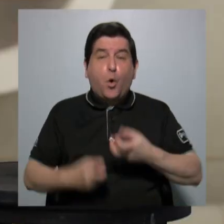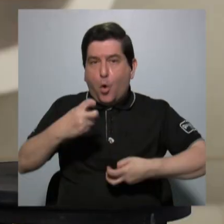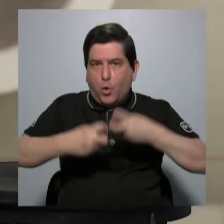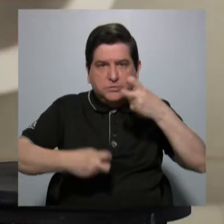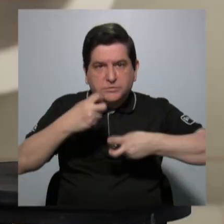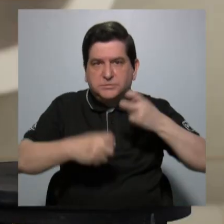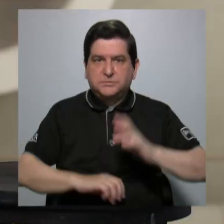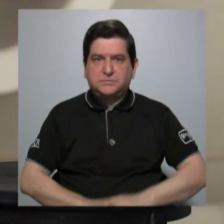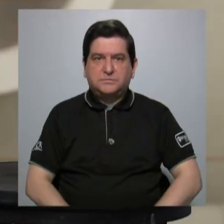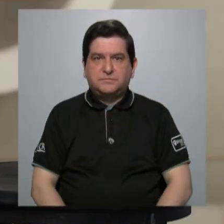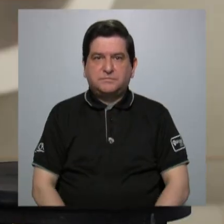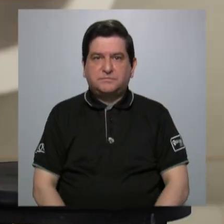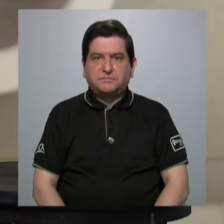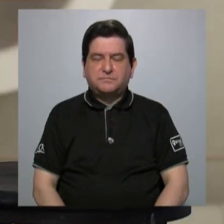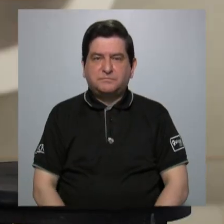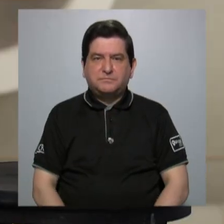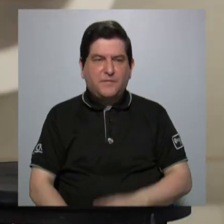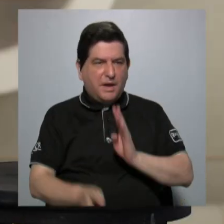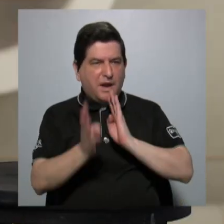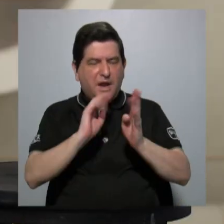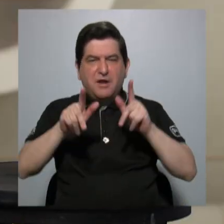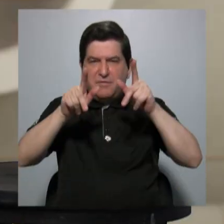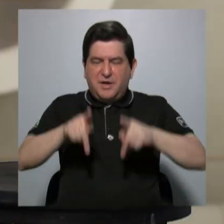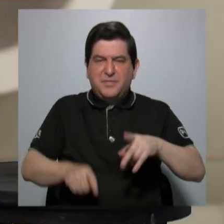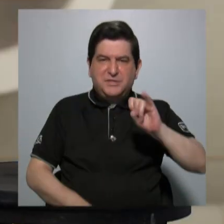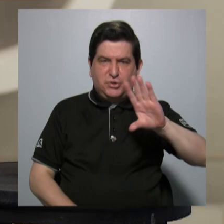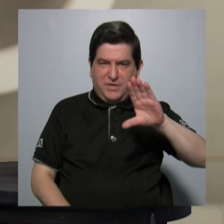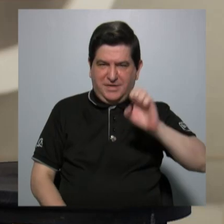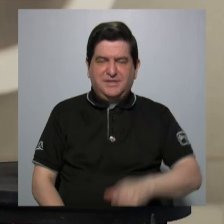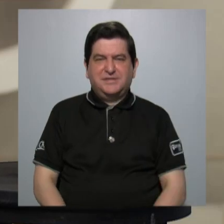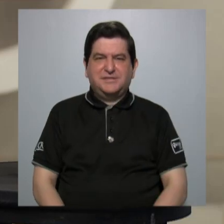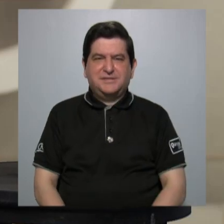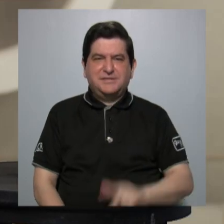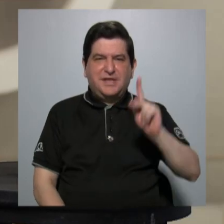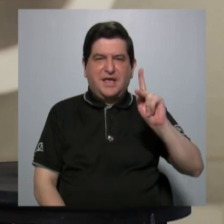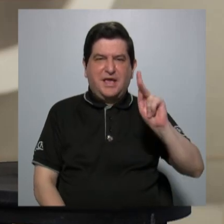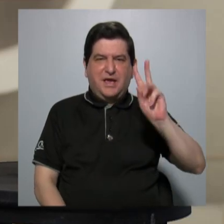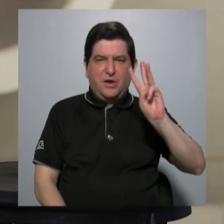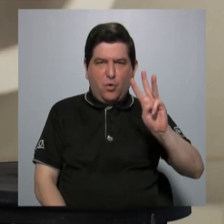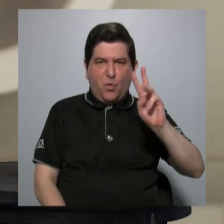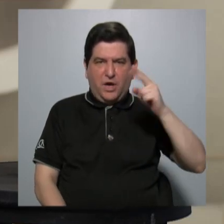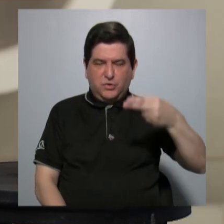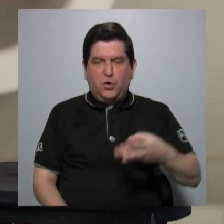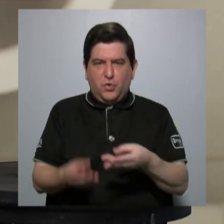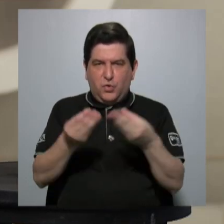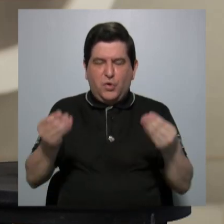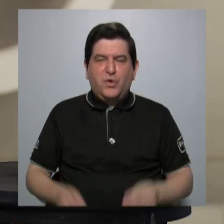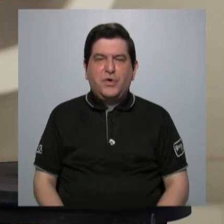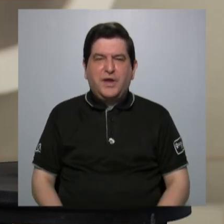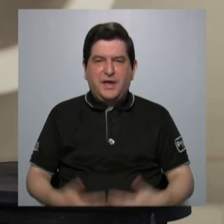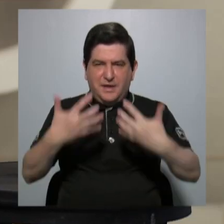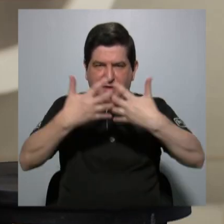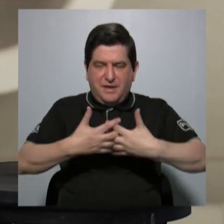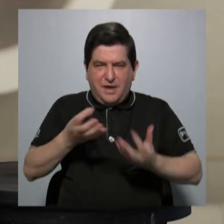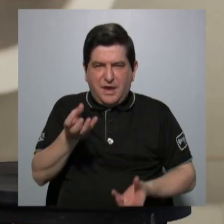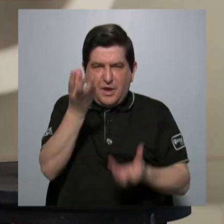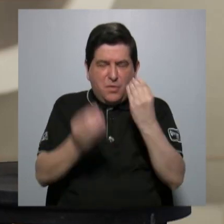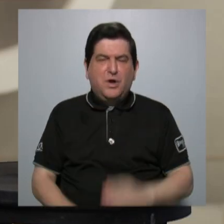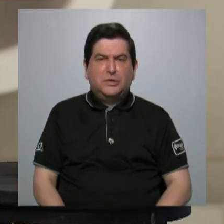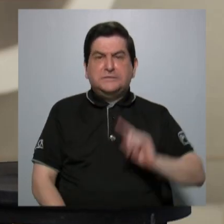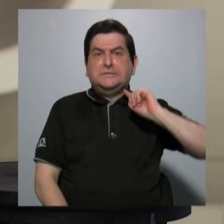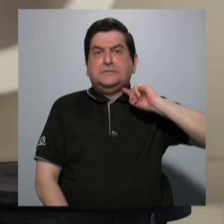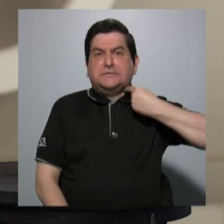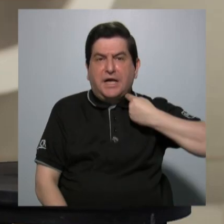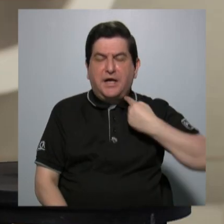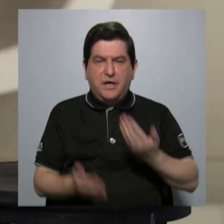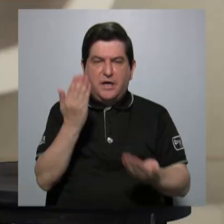los problemas es que, hablando con la gente del ICE, el kilowatt hora que se produce un incinerador es